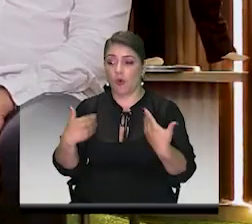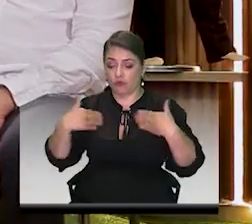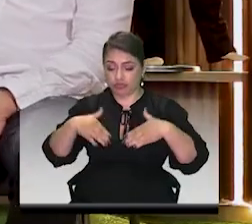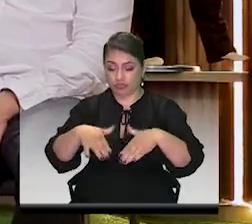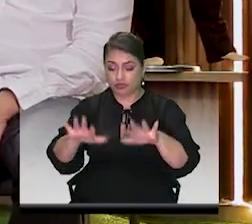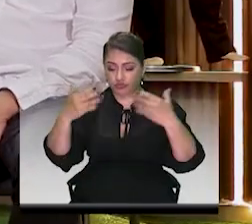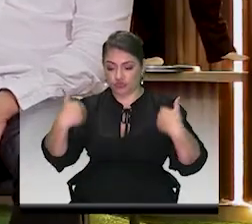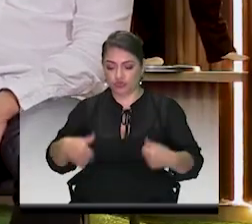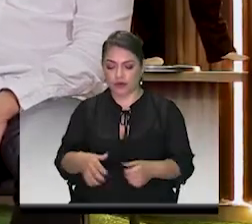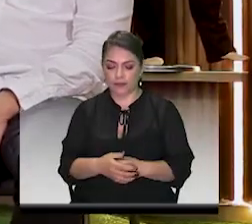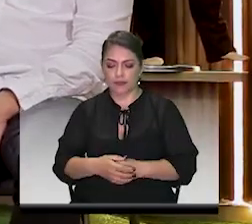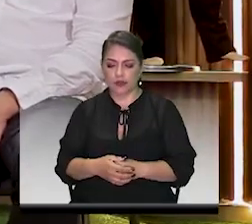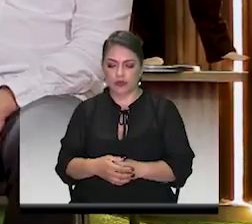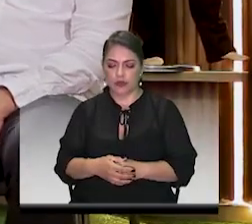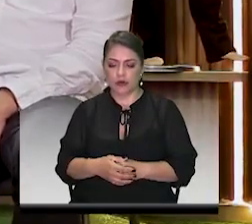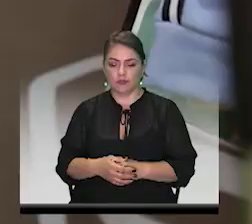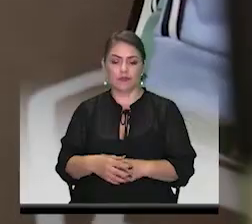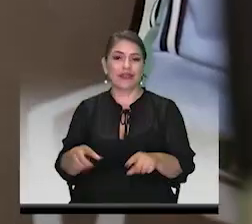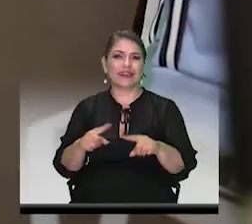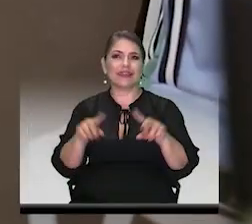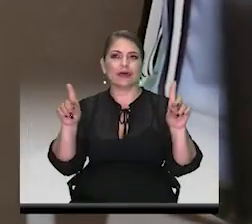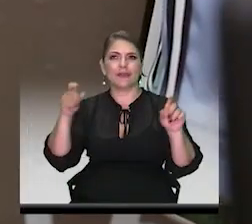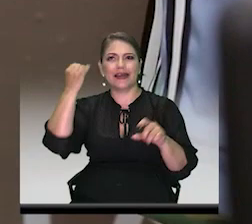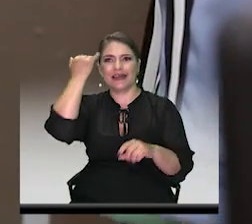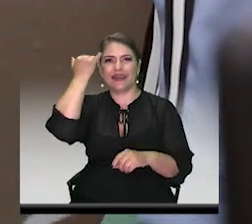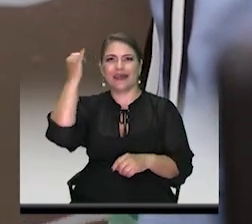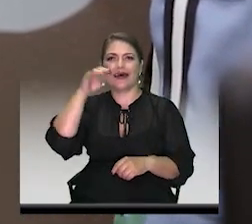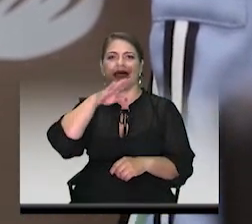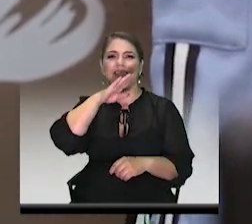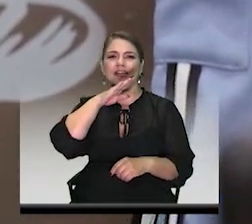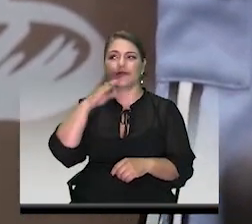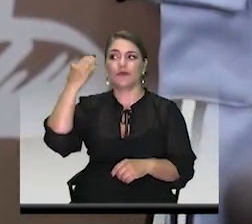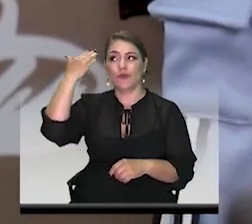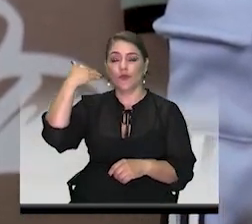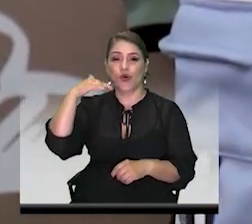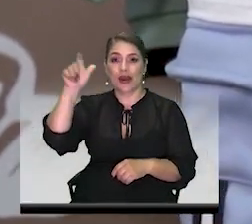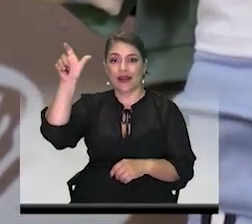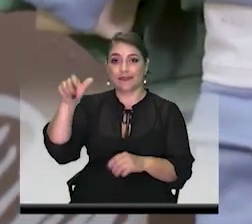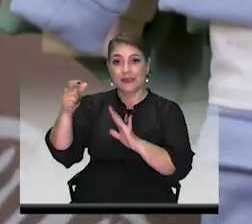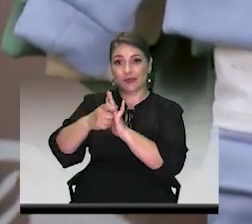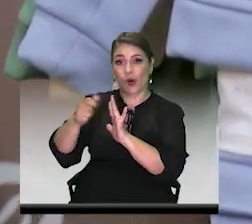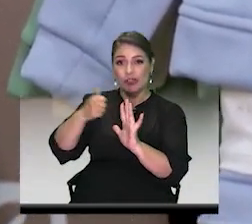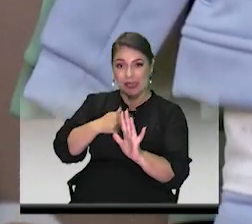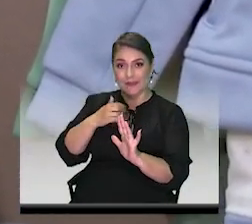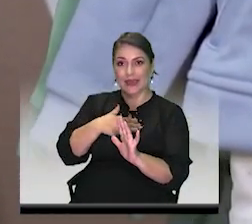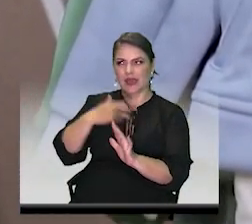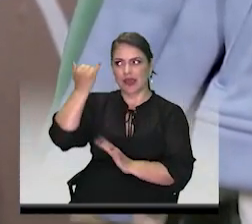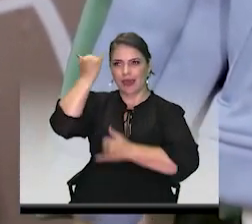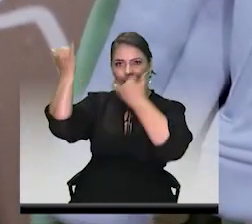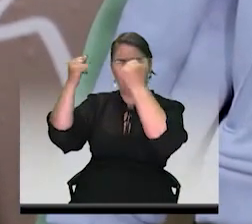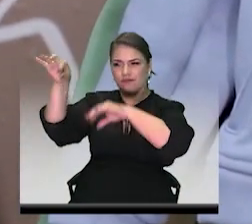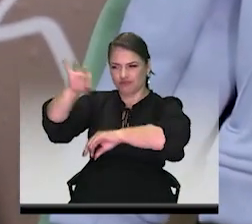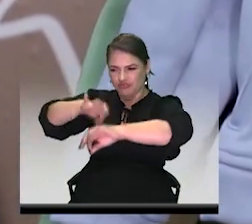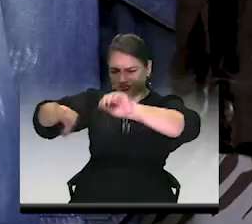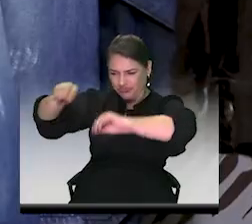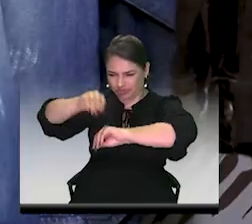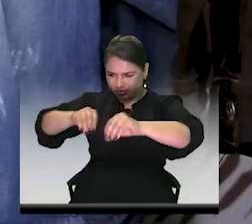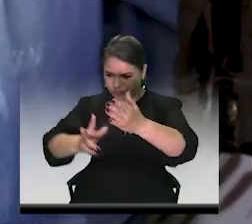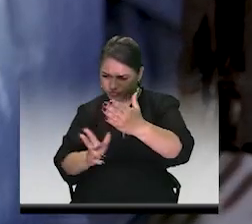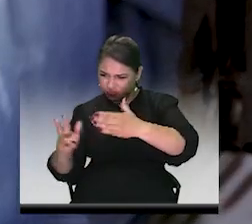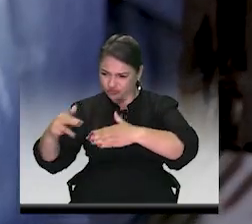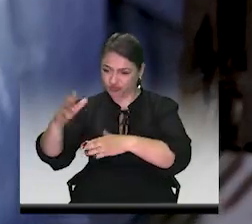nace de una mente mágica, creativa, que es la diseñadora, pues que ella es mi esposa. Ella es la que crea todas las colecciones del